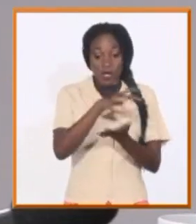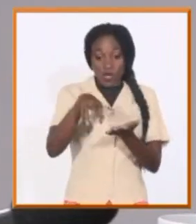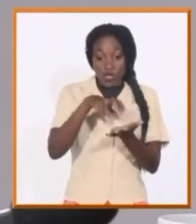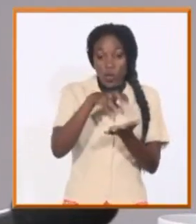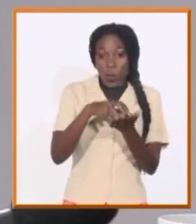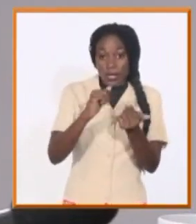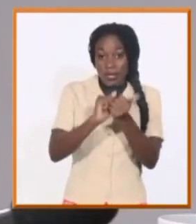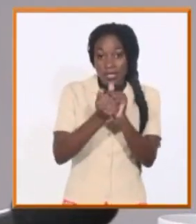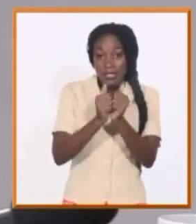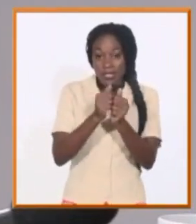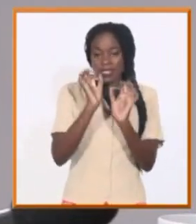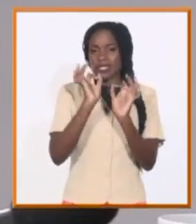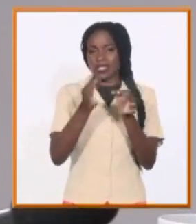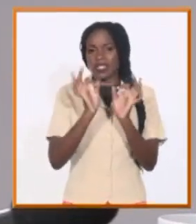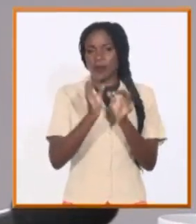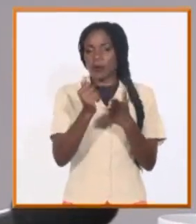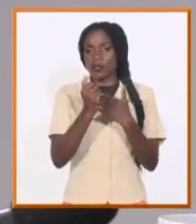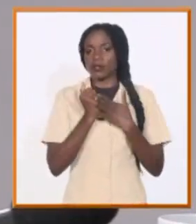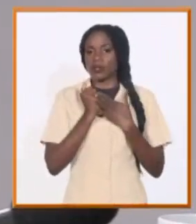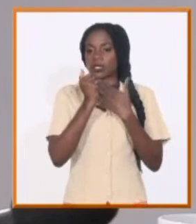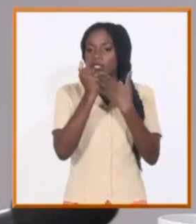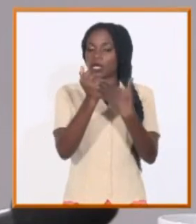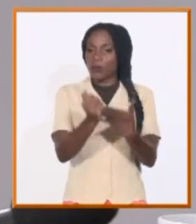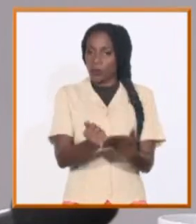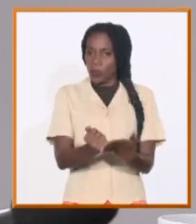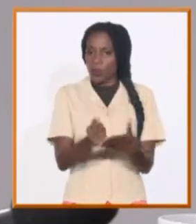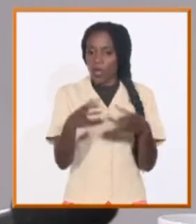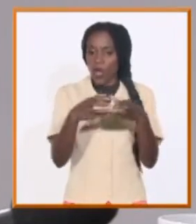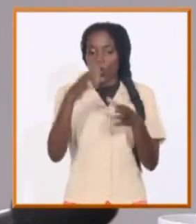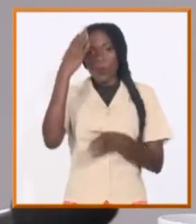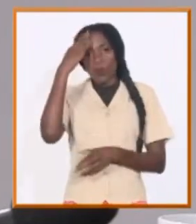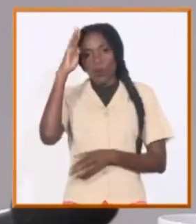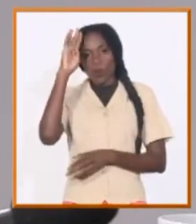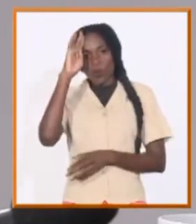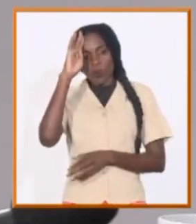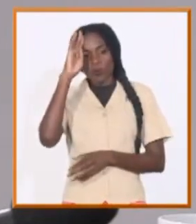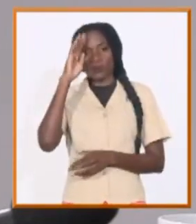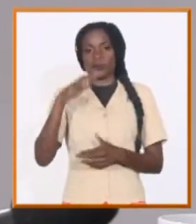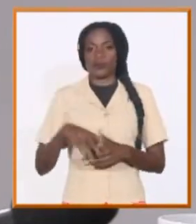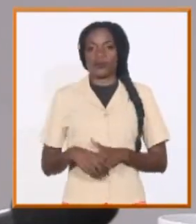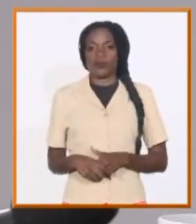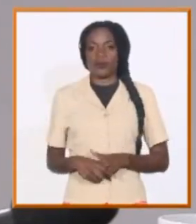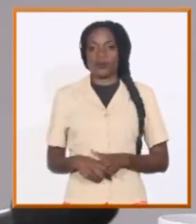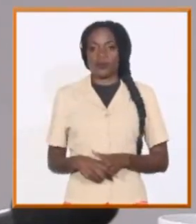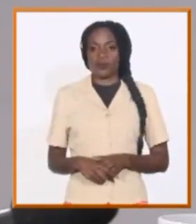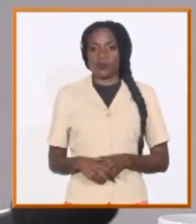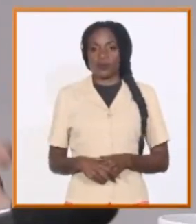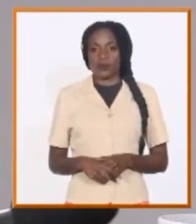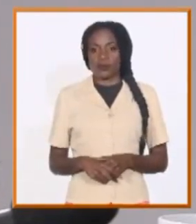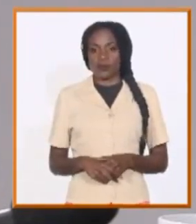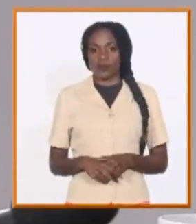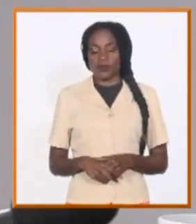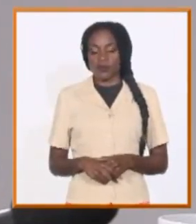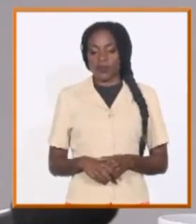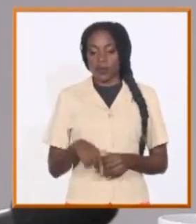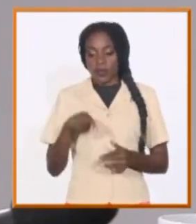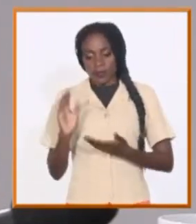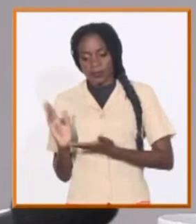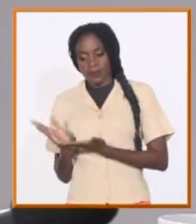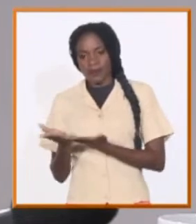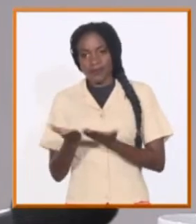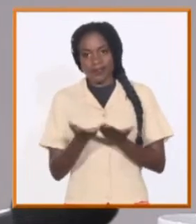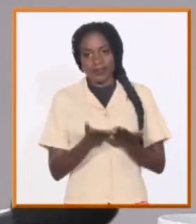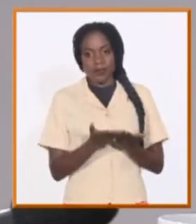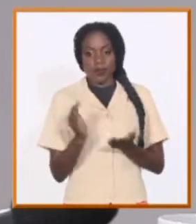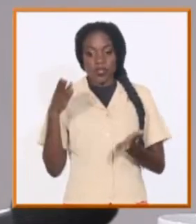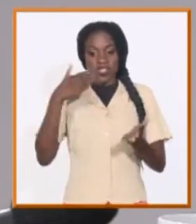deportivas siempre el apoyo. De manera calurosa fue ese recibimiento